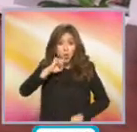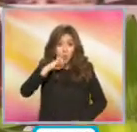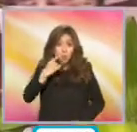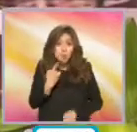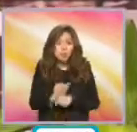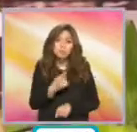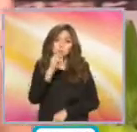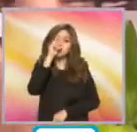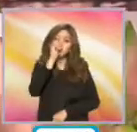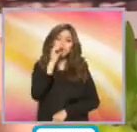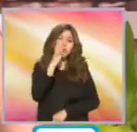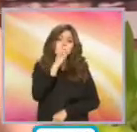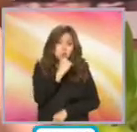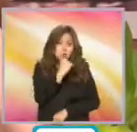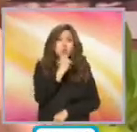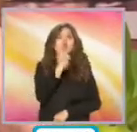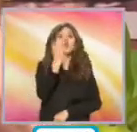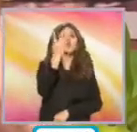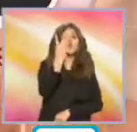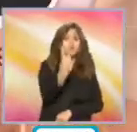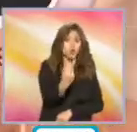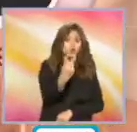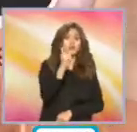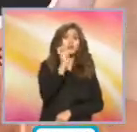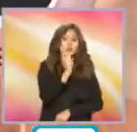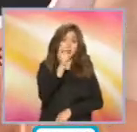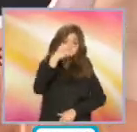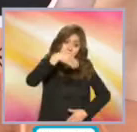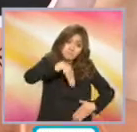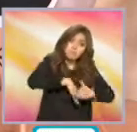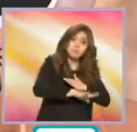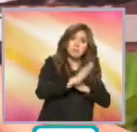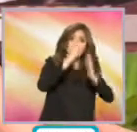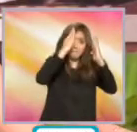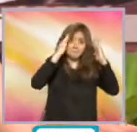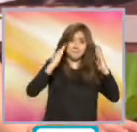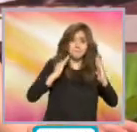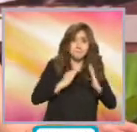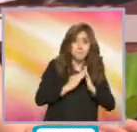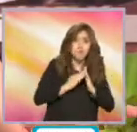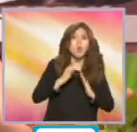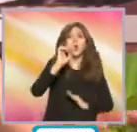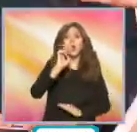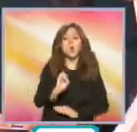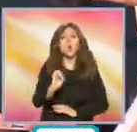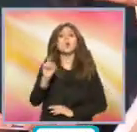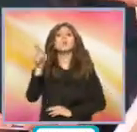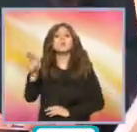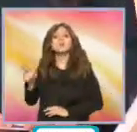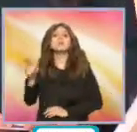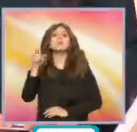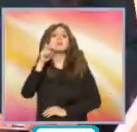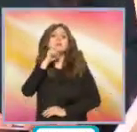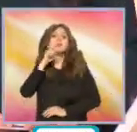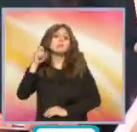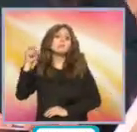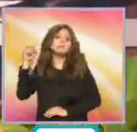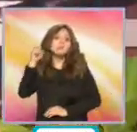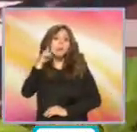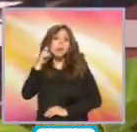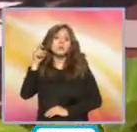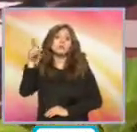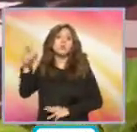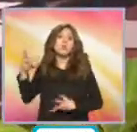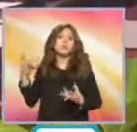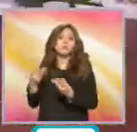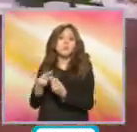Tenías de a dos, o el convento o el prostíbulo, básicamente, si no te habías podido